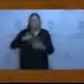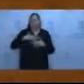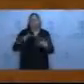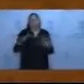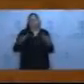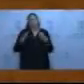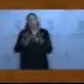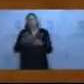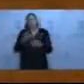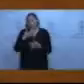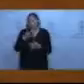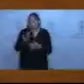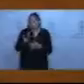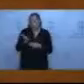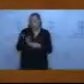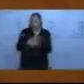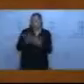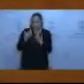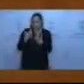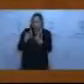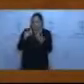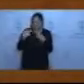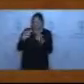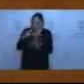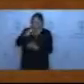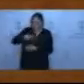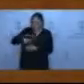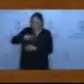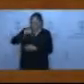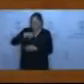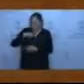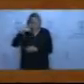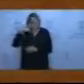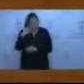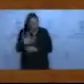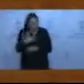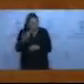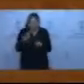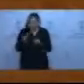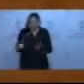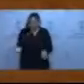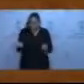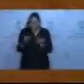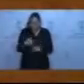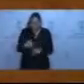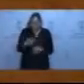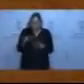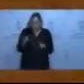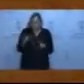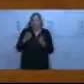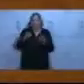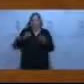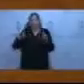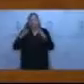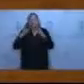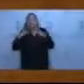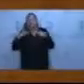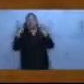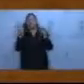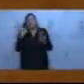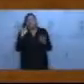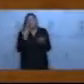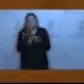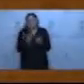viene denunciando sobre ese sector público, que es cierto que hay un descontrol y que en las empresas públicas está más que